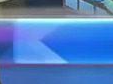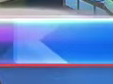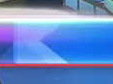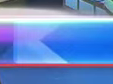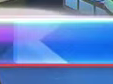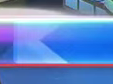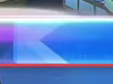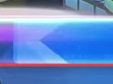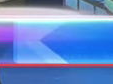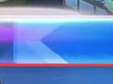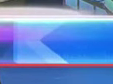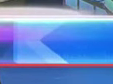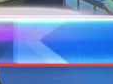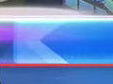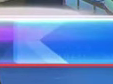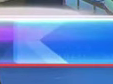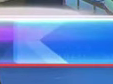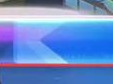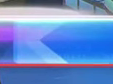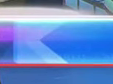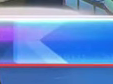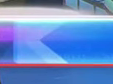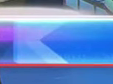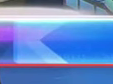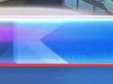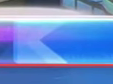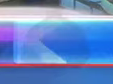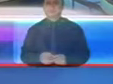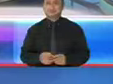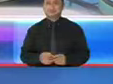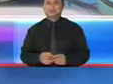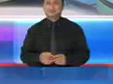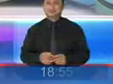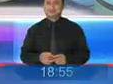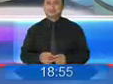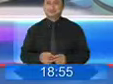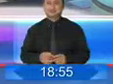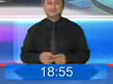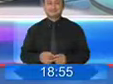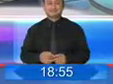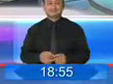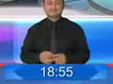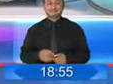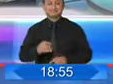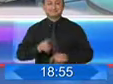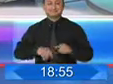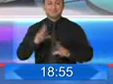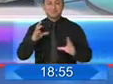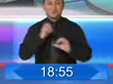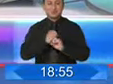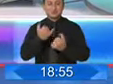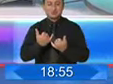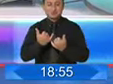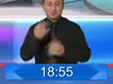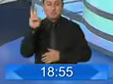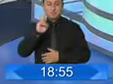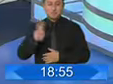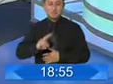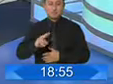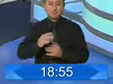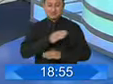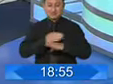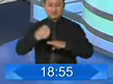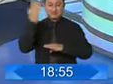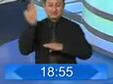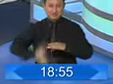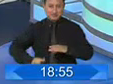Amigos, muy buenas noches. ¿Cómo están? Gracias por acompañarnos en El Comercio TV. Tenemos importante información para todos ustedes hoy día viernes, finalización de la